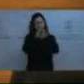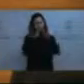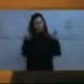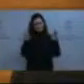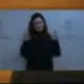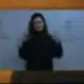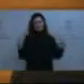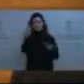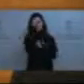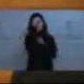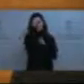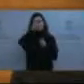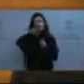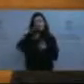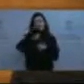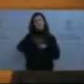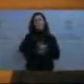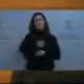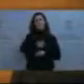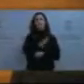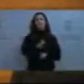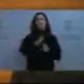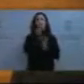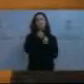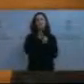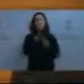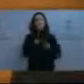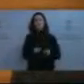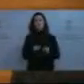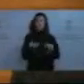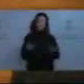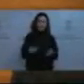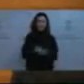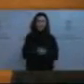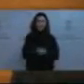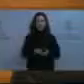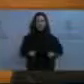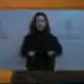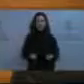suponemos le será muy útil para encontrar un nuevo trabajo, nos costó a todos